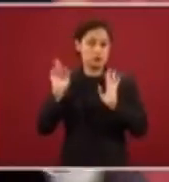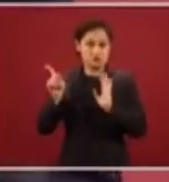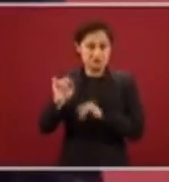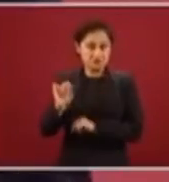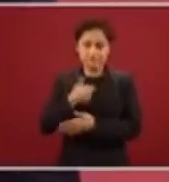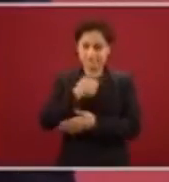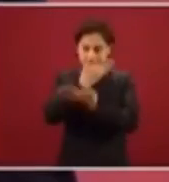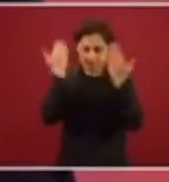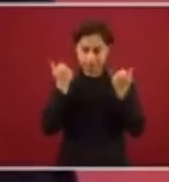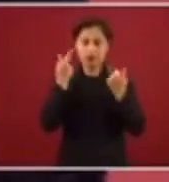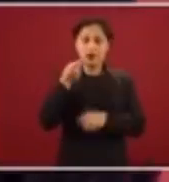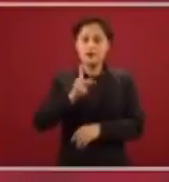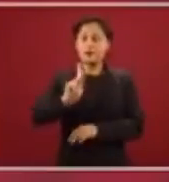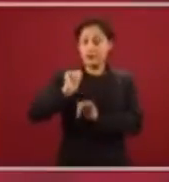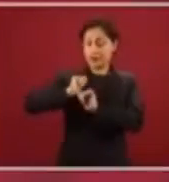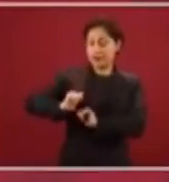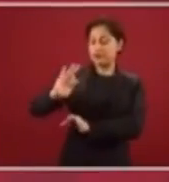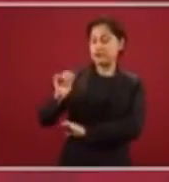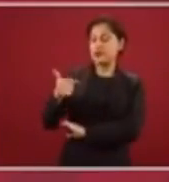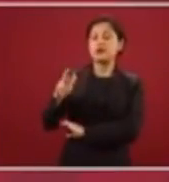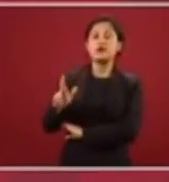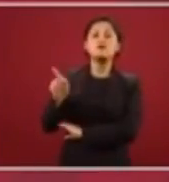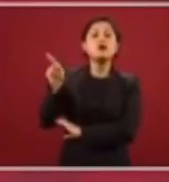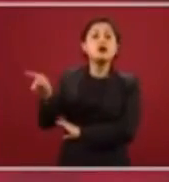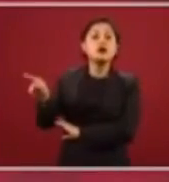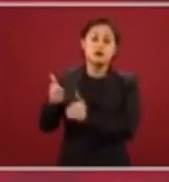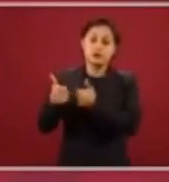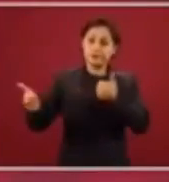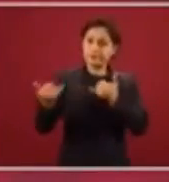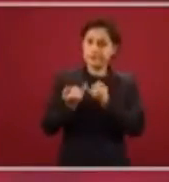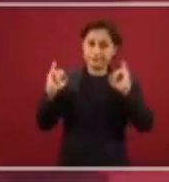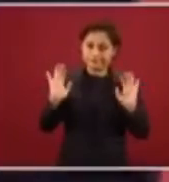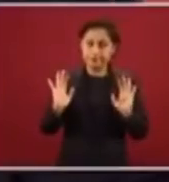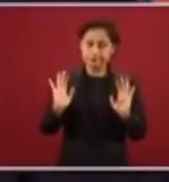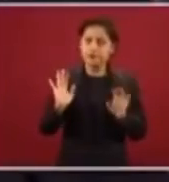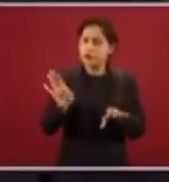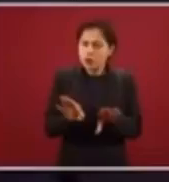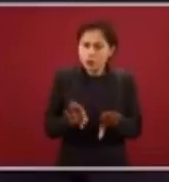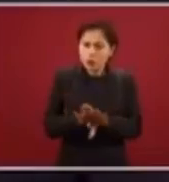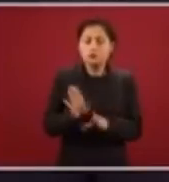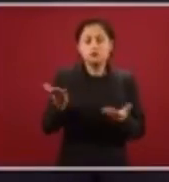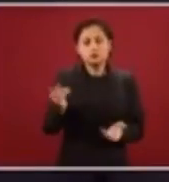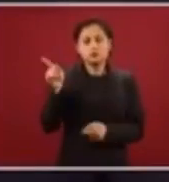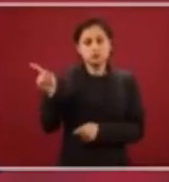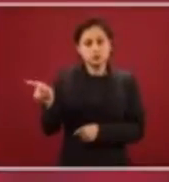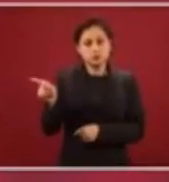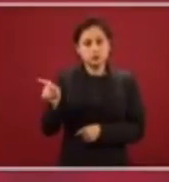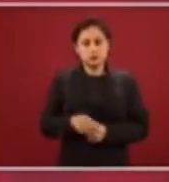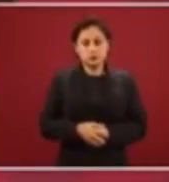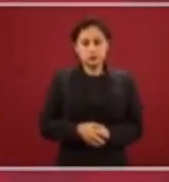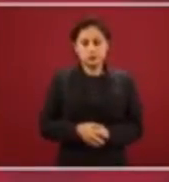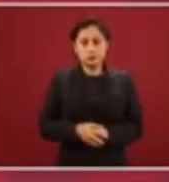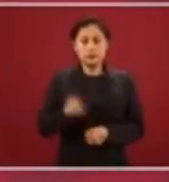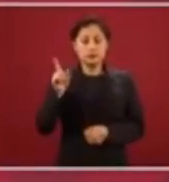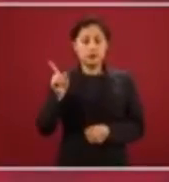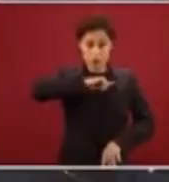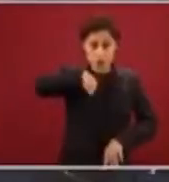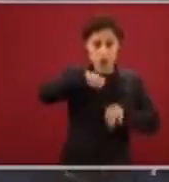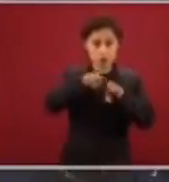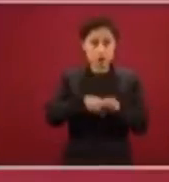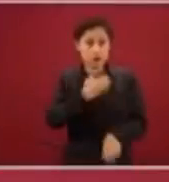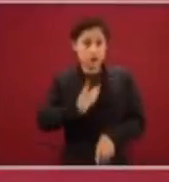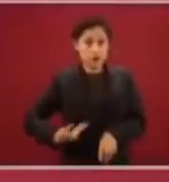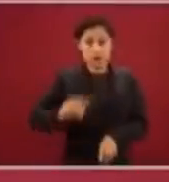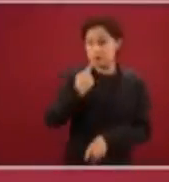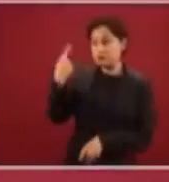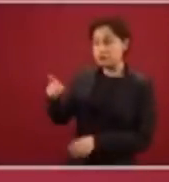Fiscalía, claro, es autónoma. Esto significa que no me informan. Por